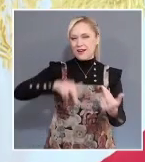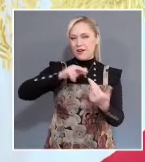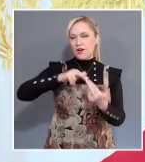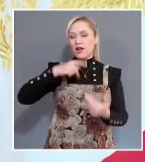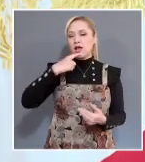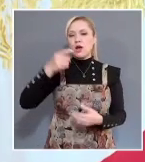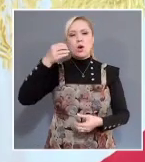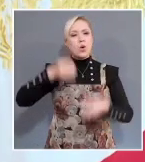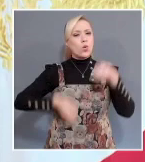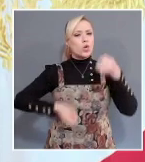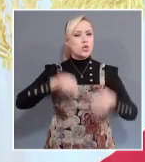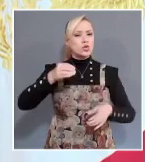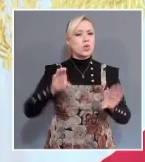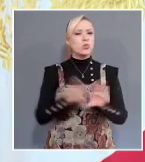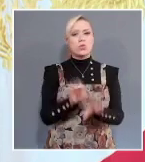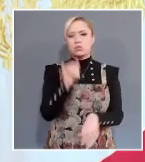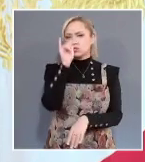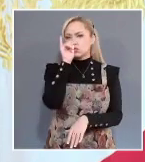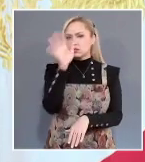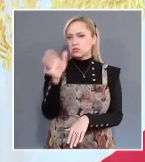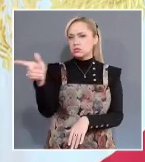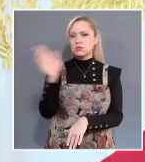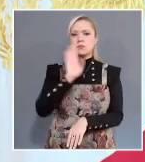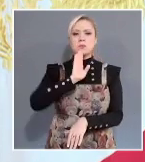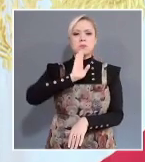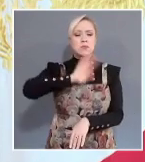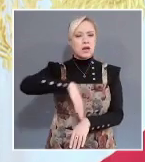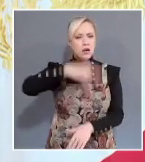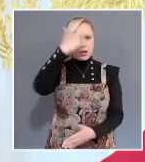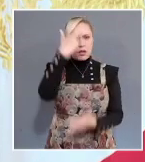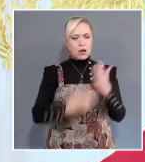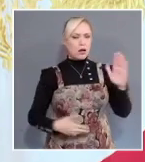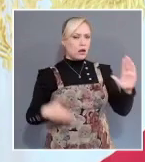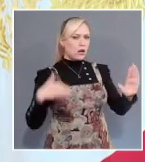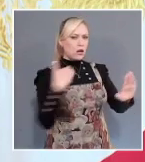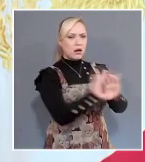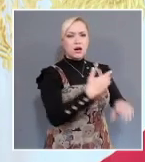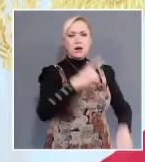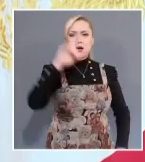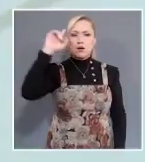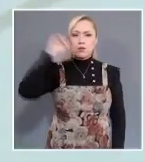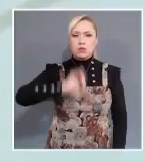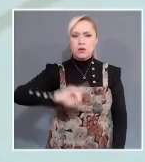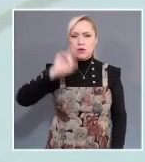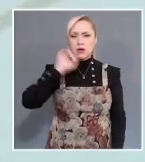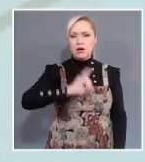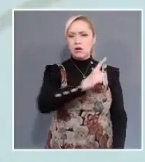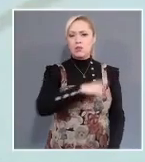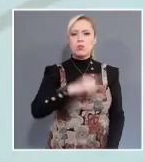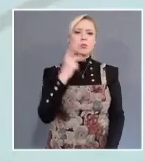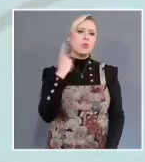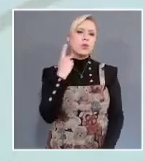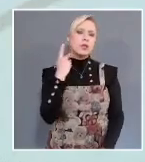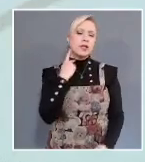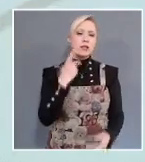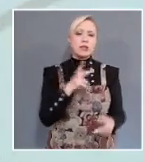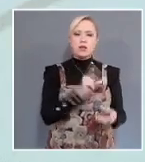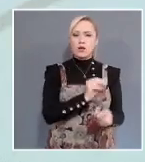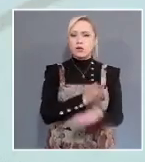que se reclamó la comisión de violencia política o la sanción impuesta a este tipo de conductas poder informativo Laura